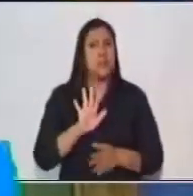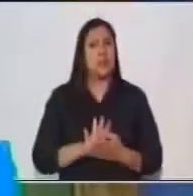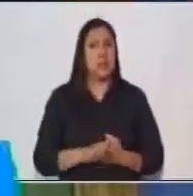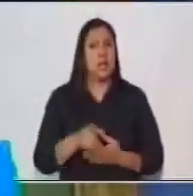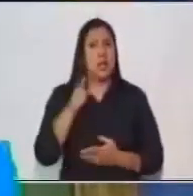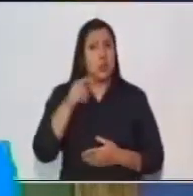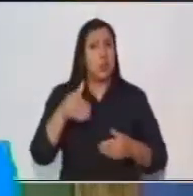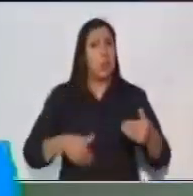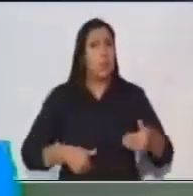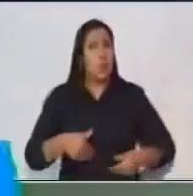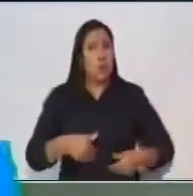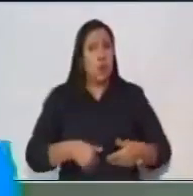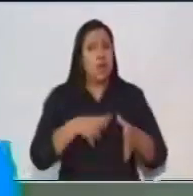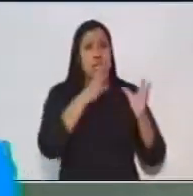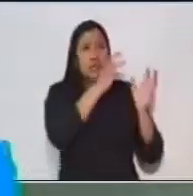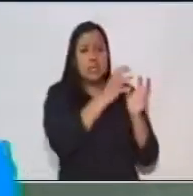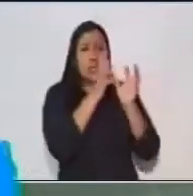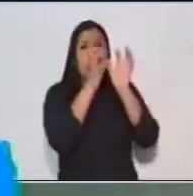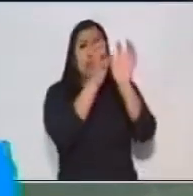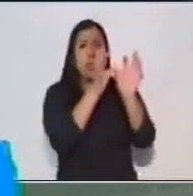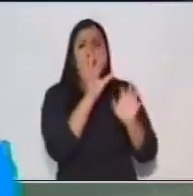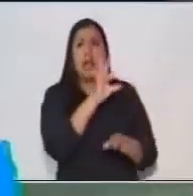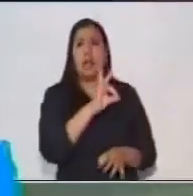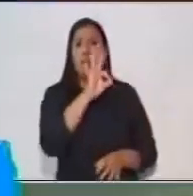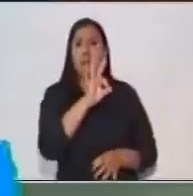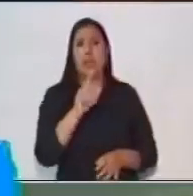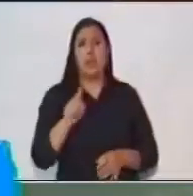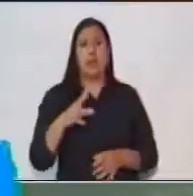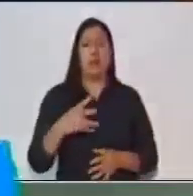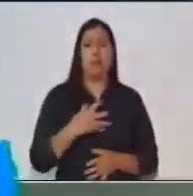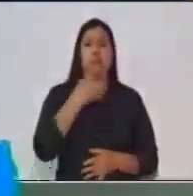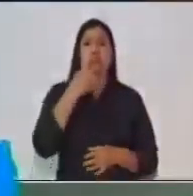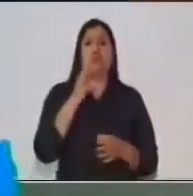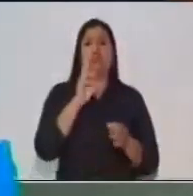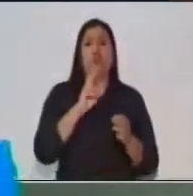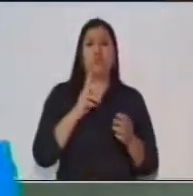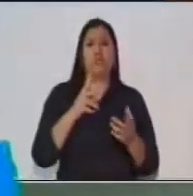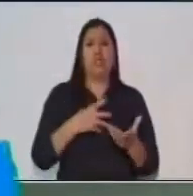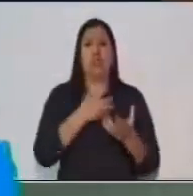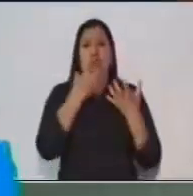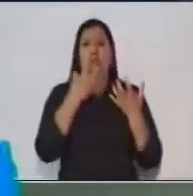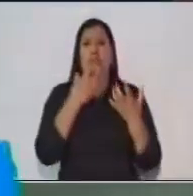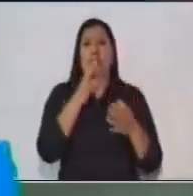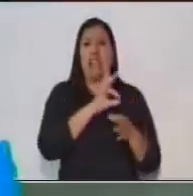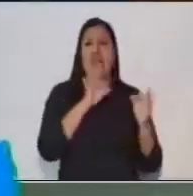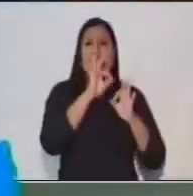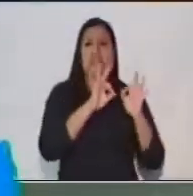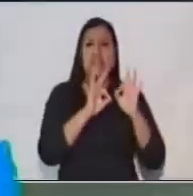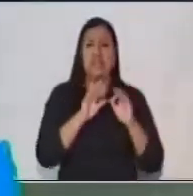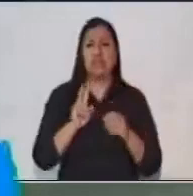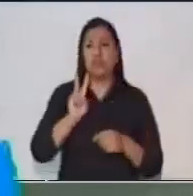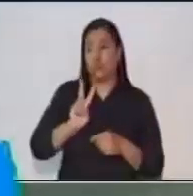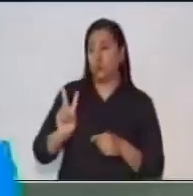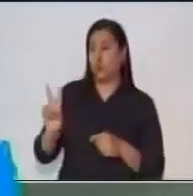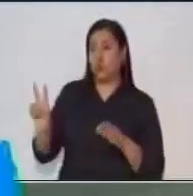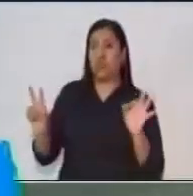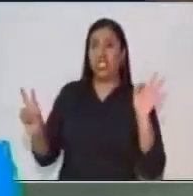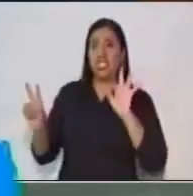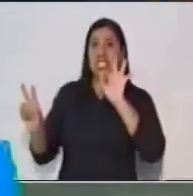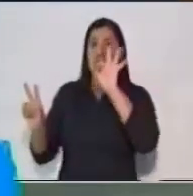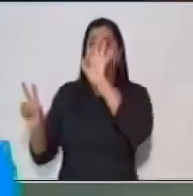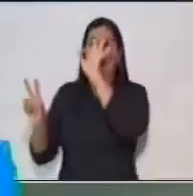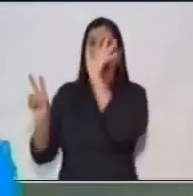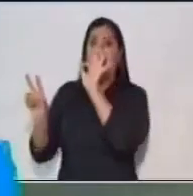a perseguir y nos van a picar. Las vas a enfadar y vas a provocar a que todo el cuerpo se nos llene